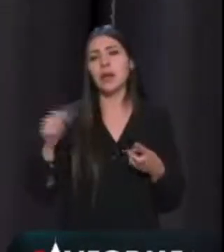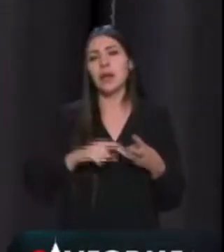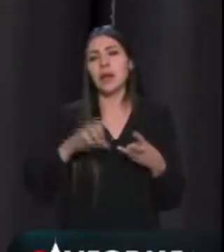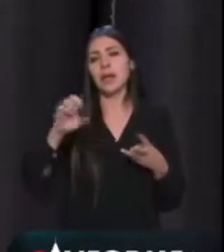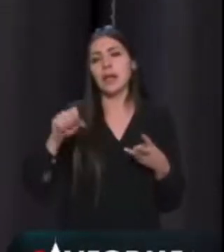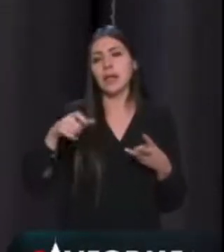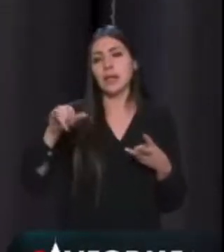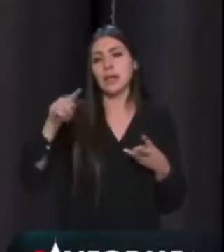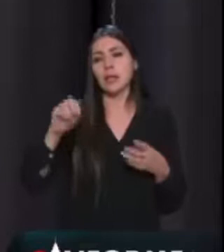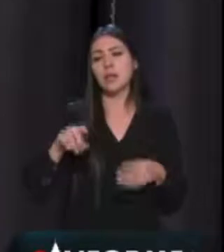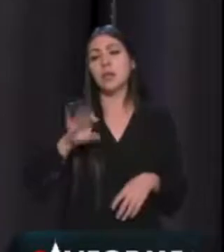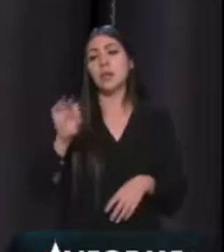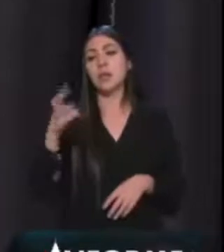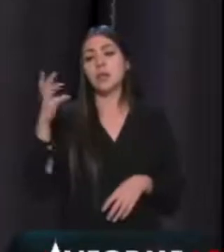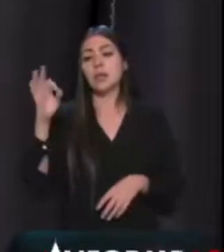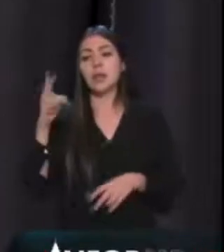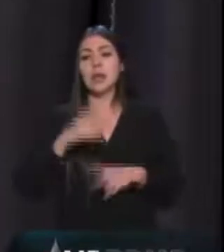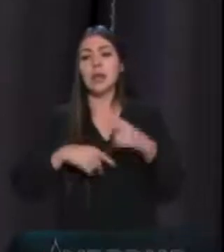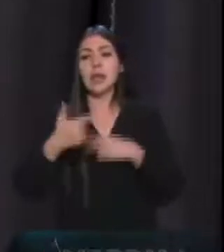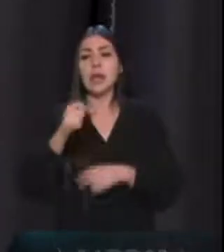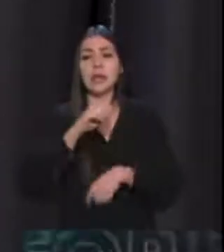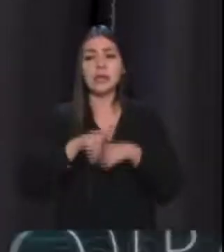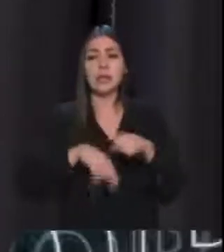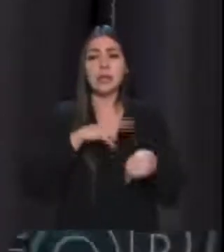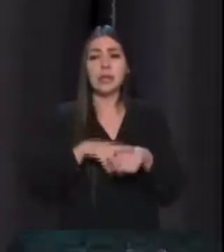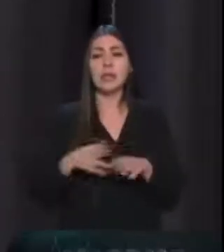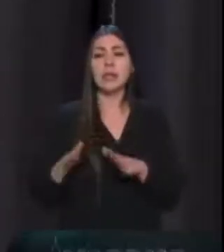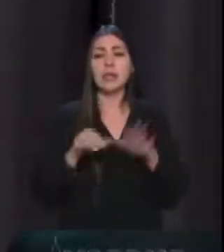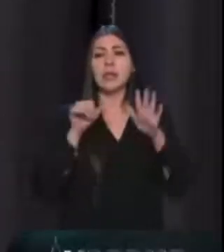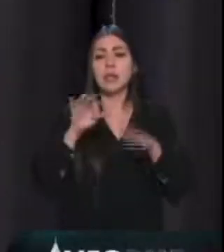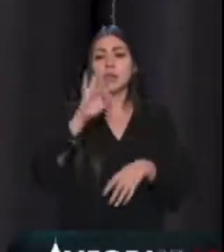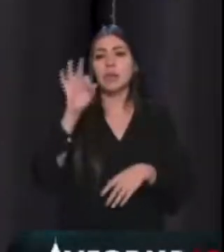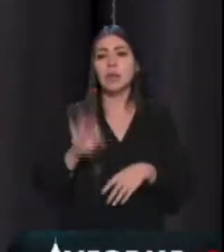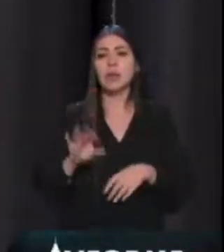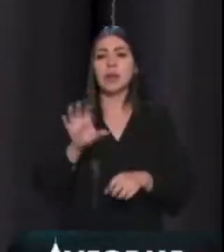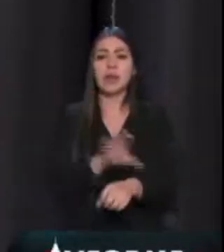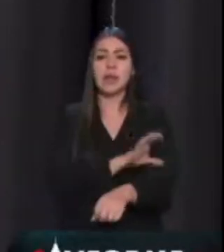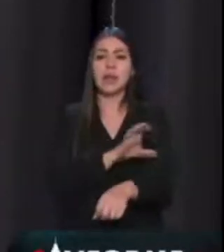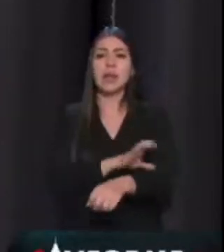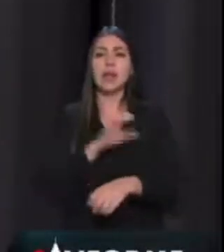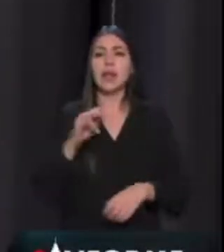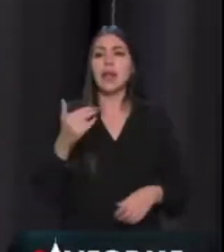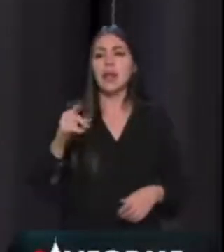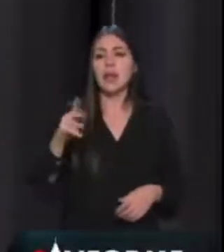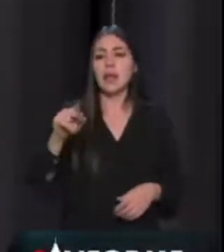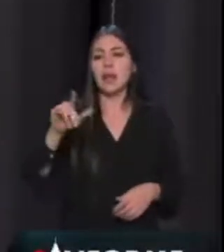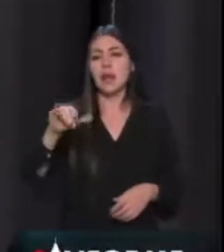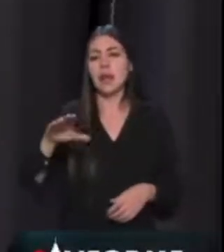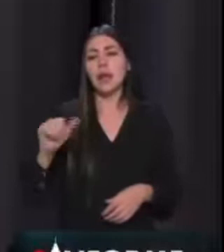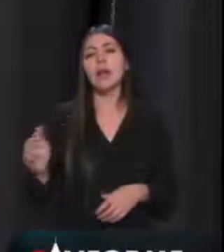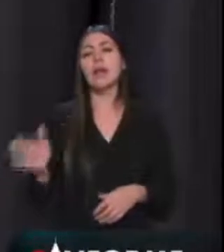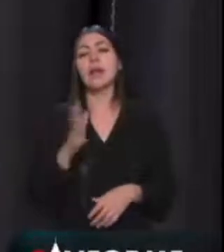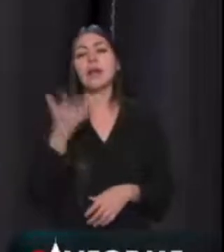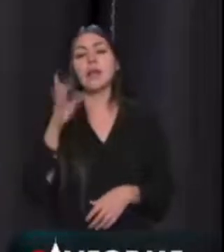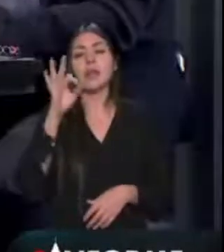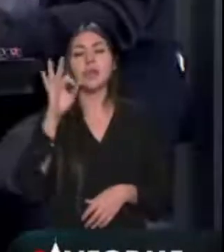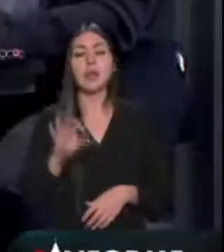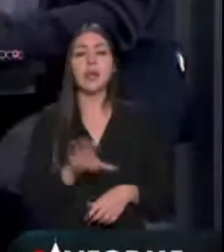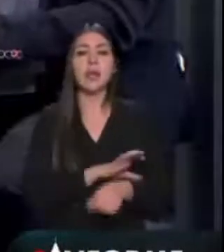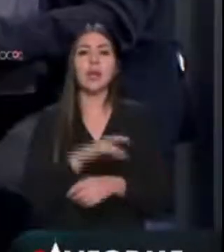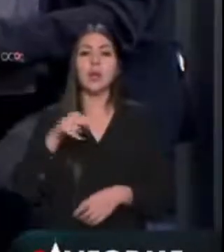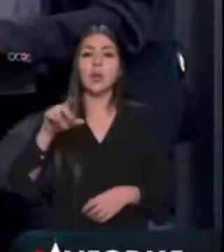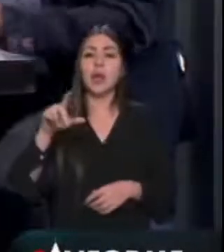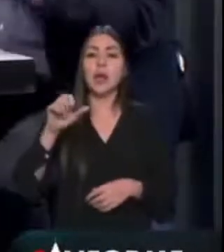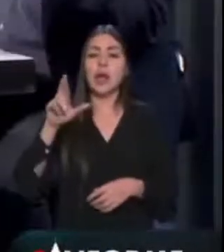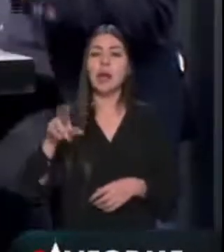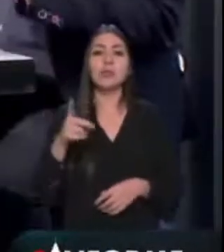23% viene del gas natural, el 16% viene de la energía hidráulica, el 10% viene de la energía nuclear, solamente el